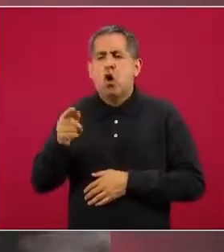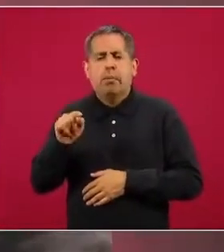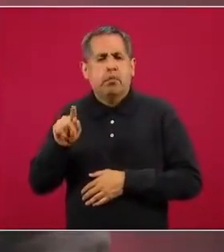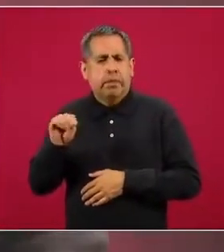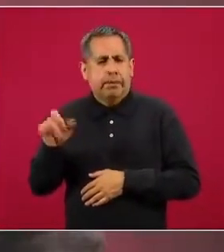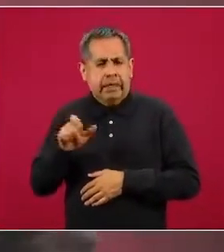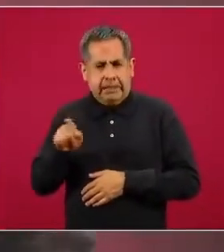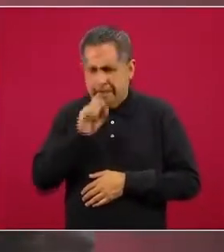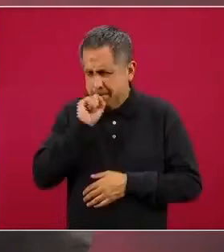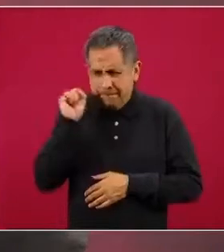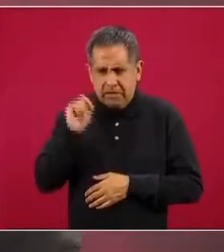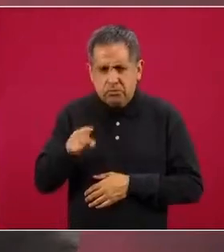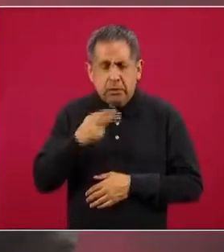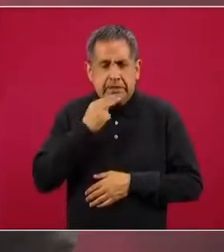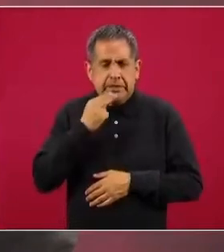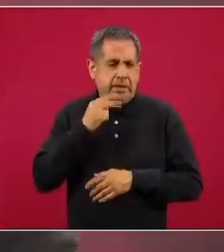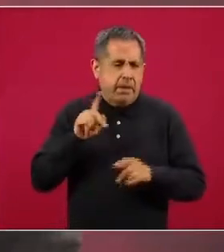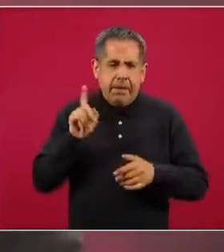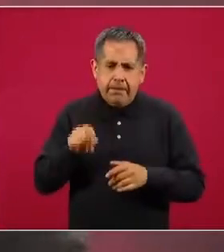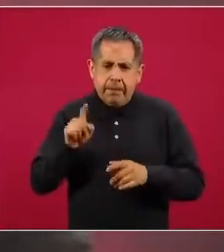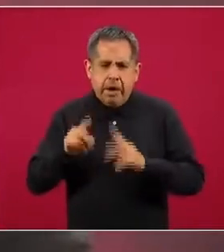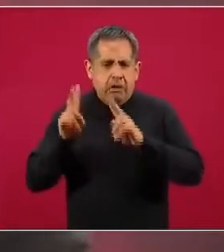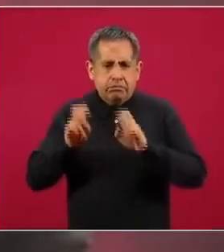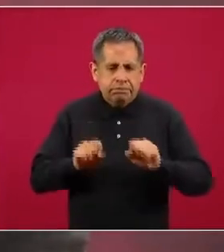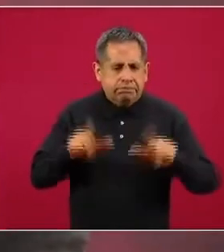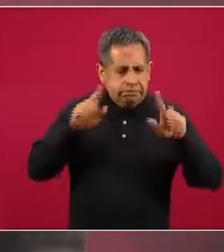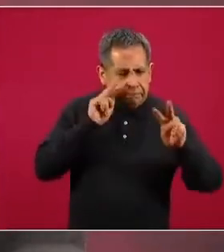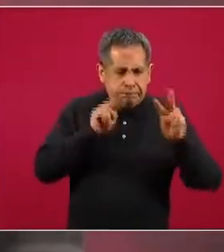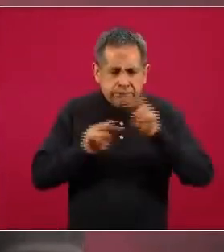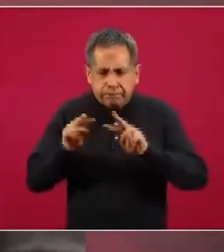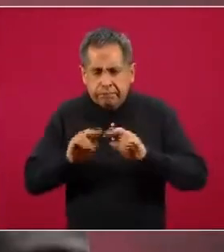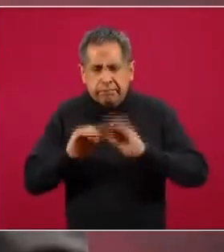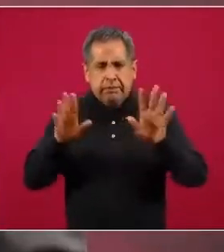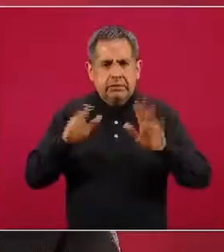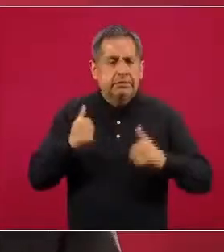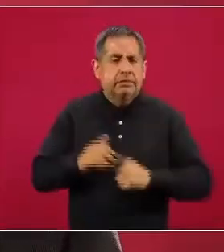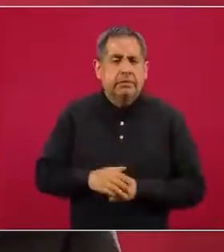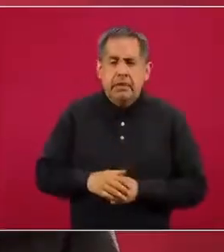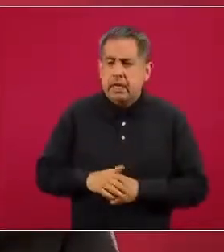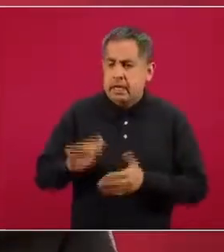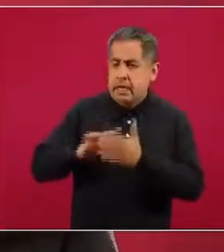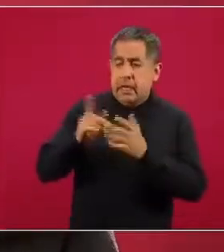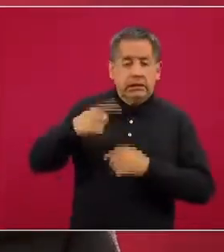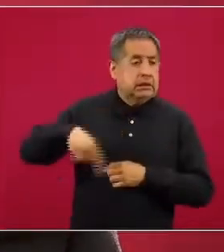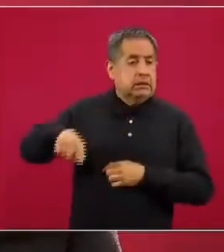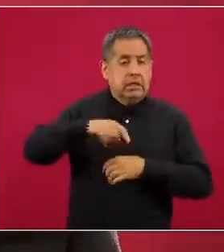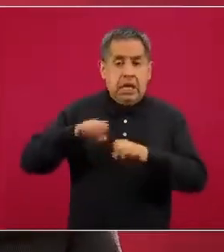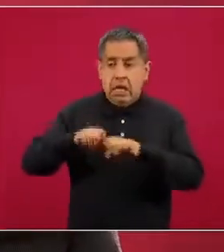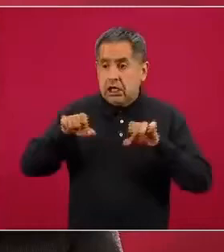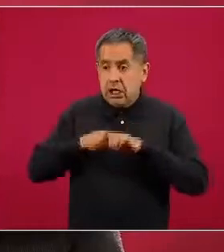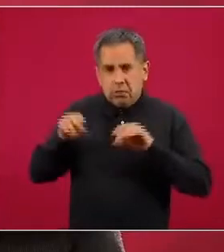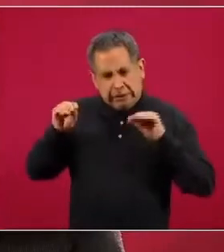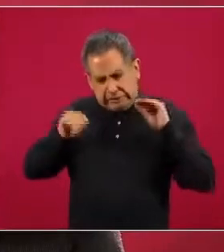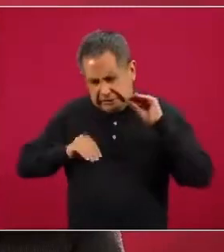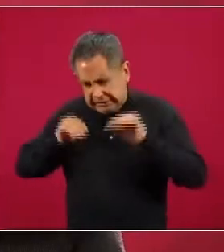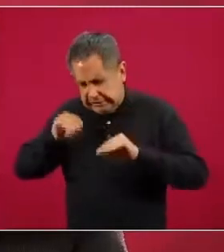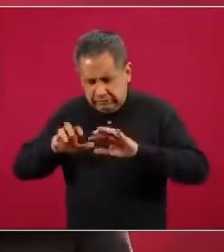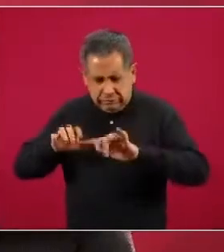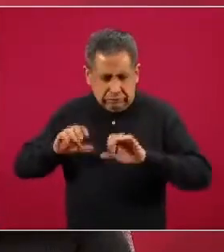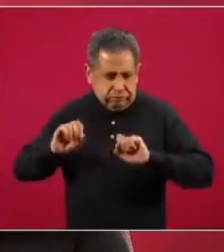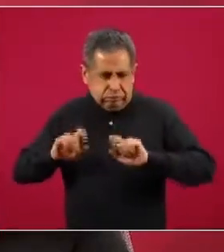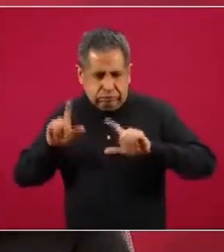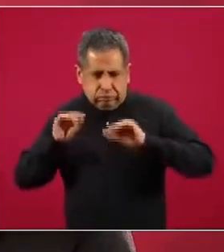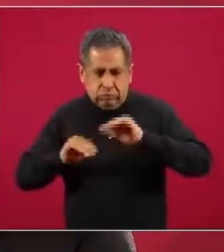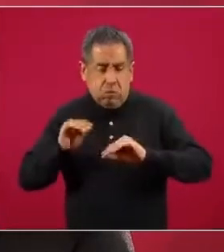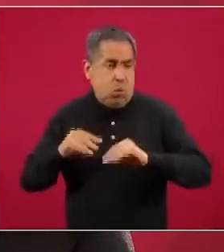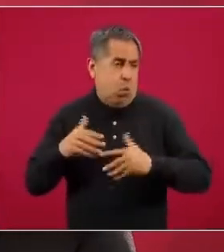una herramienta de utilización de los datos y visualización. Y agradecemos aquí al equipo técnico que ha estado participando en esto,